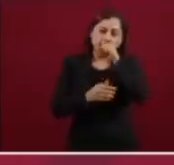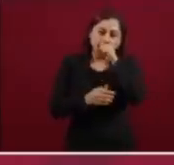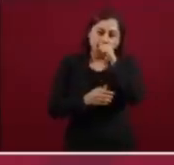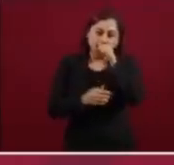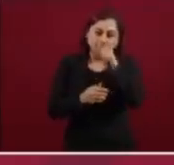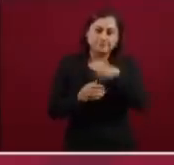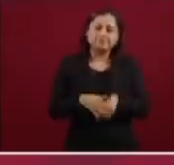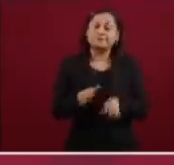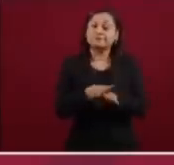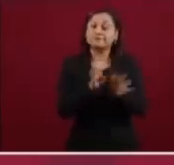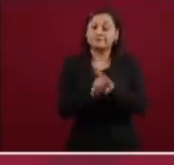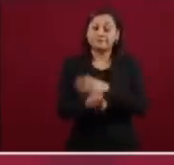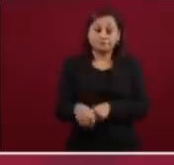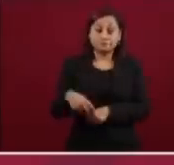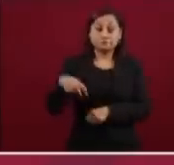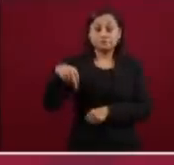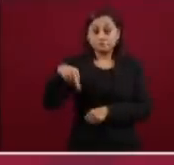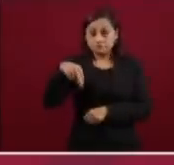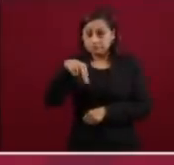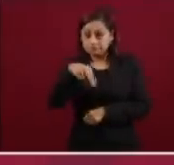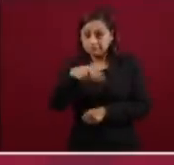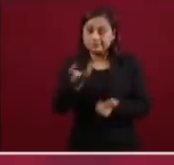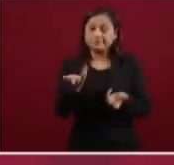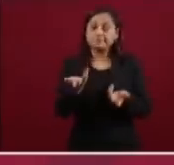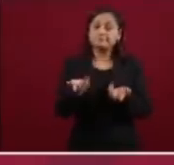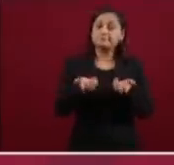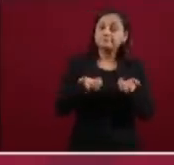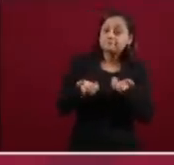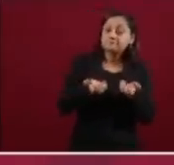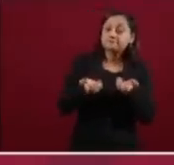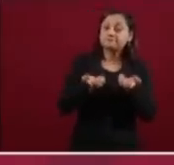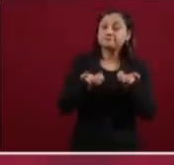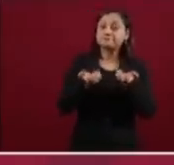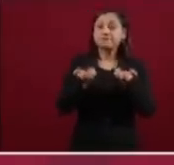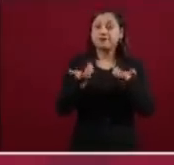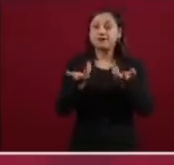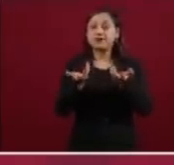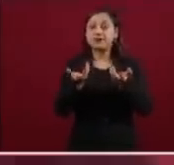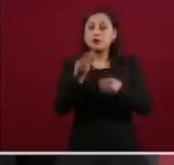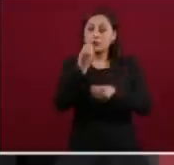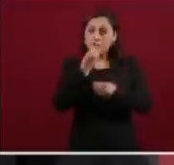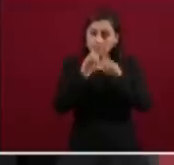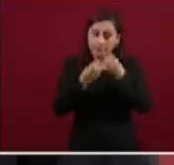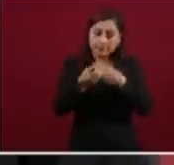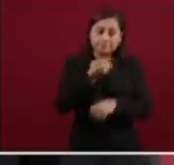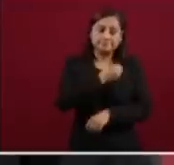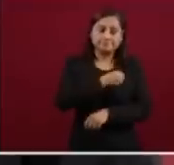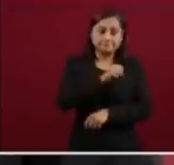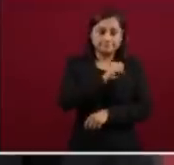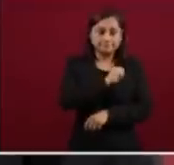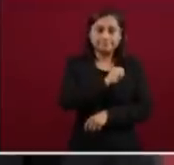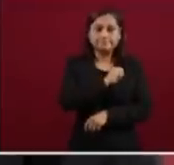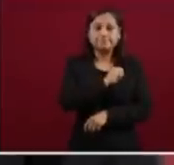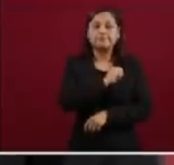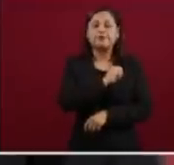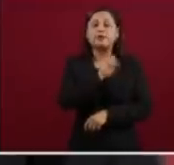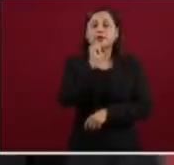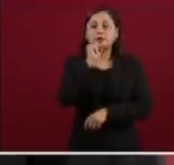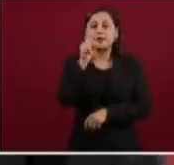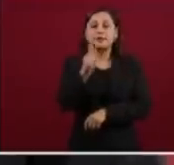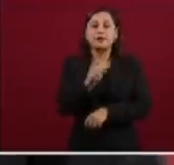hacer ejercicio y alimentarnos bien en cuidar el